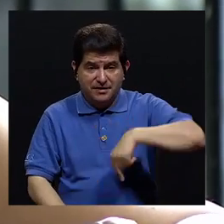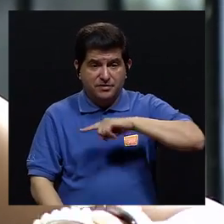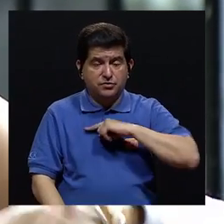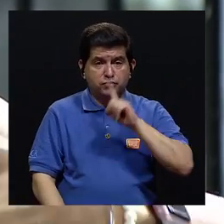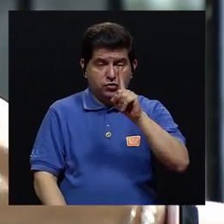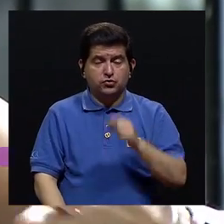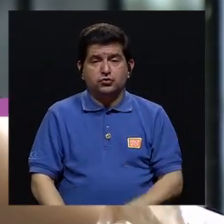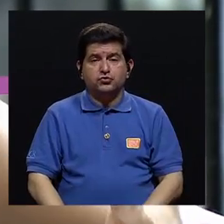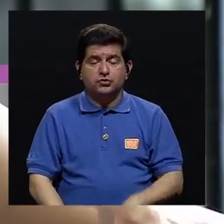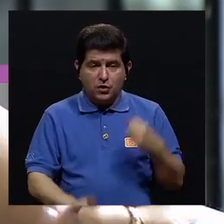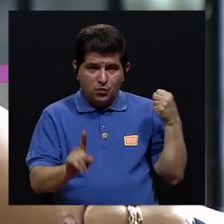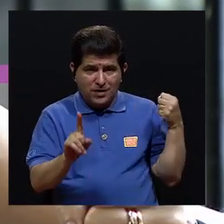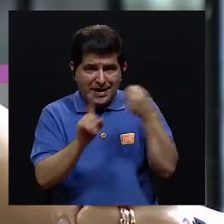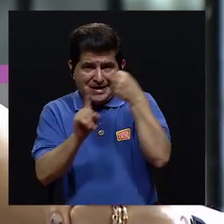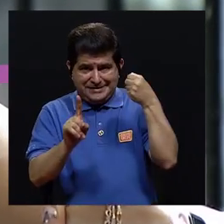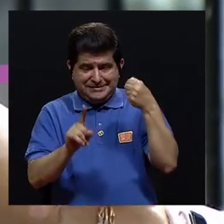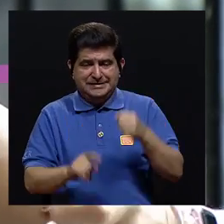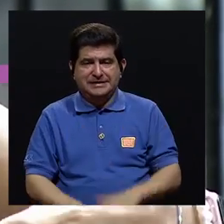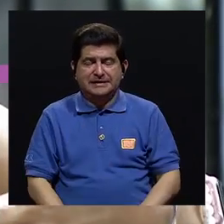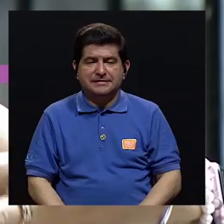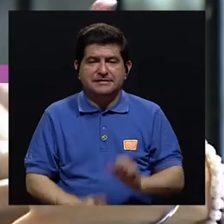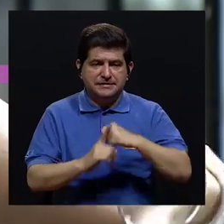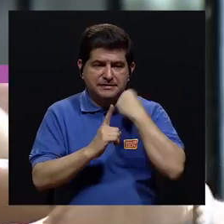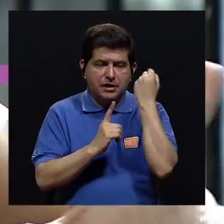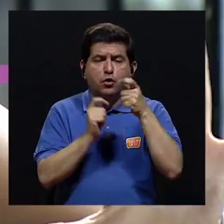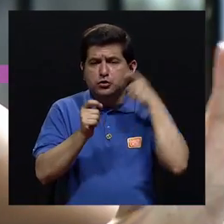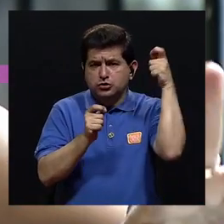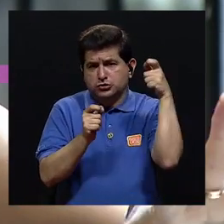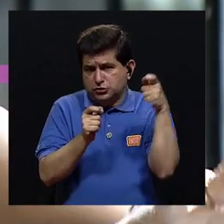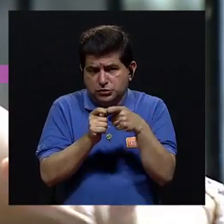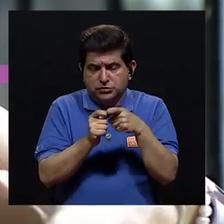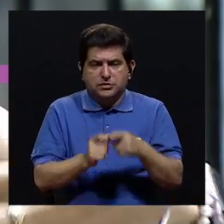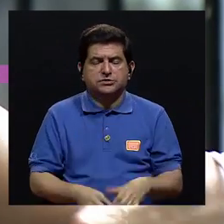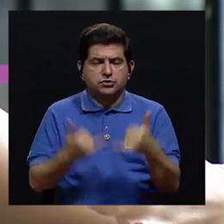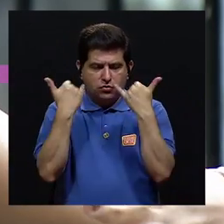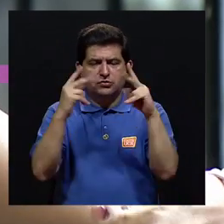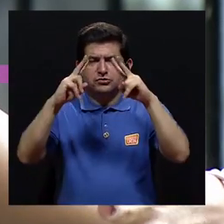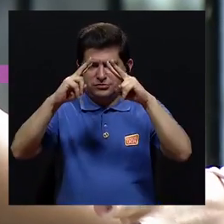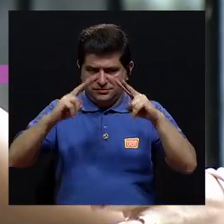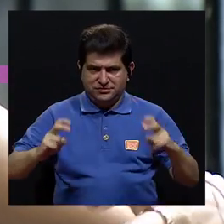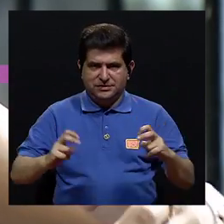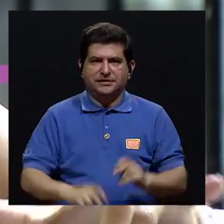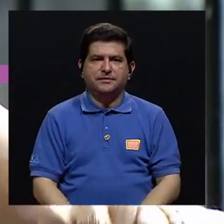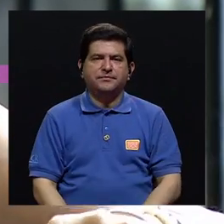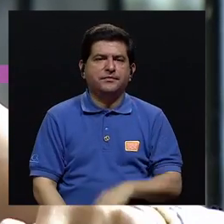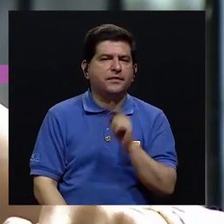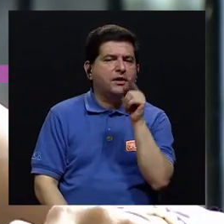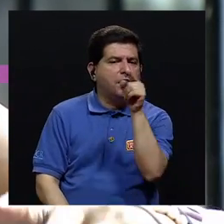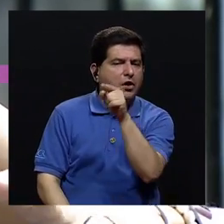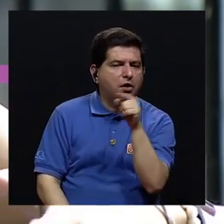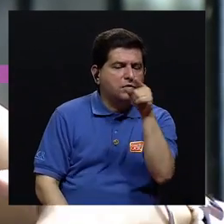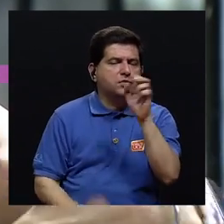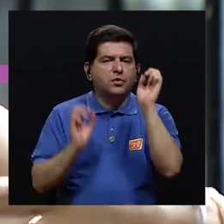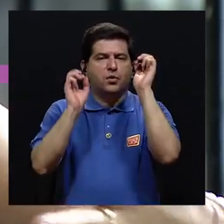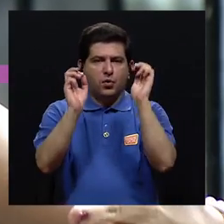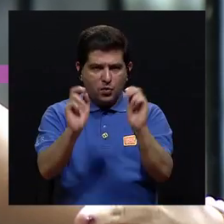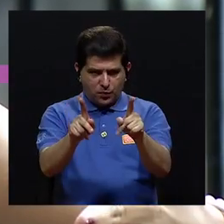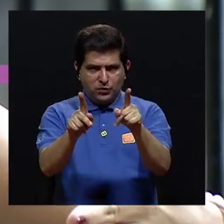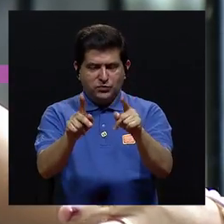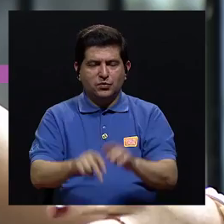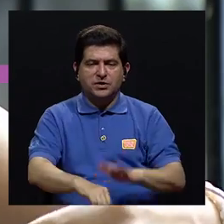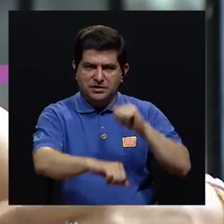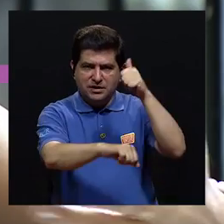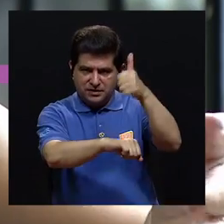estamos frente a un accidente o a una condición X, ¿verdad? Ya analizada, ustedes están en la